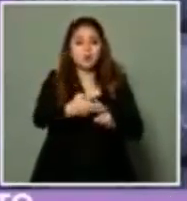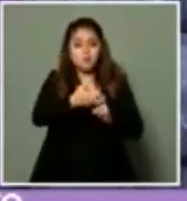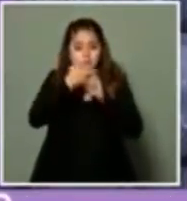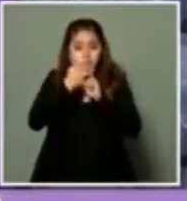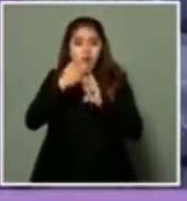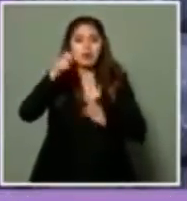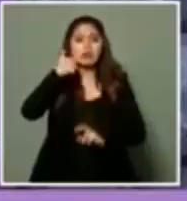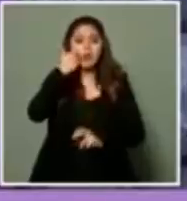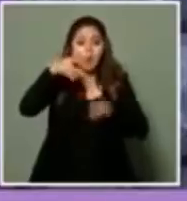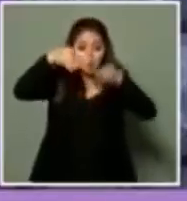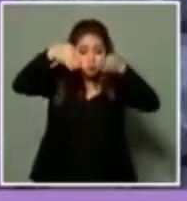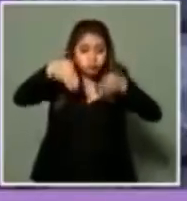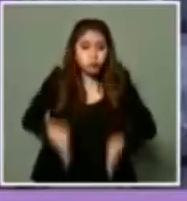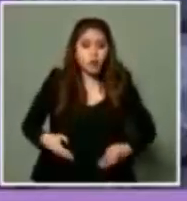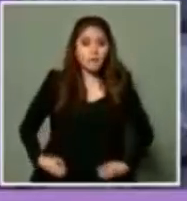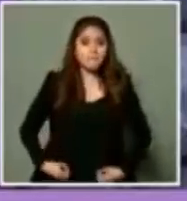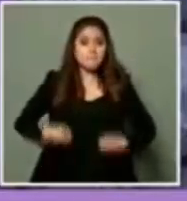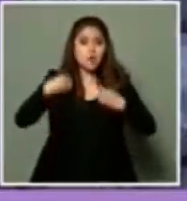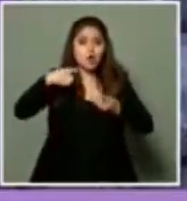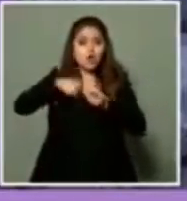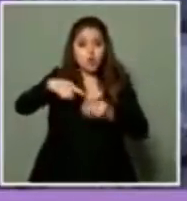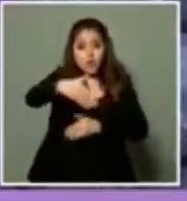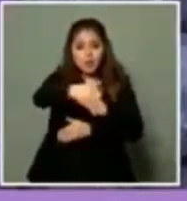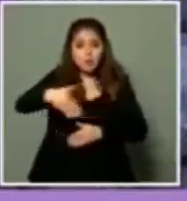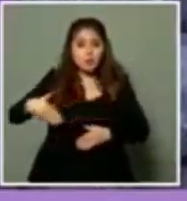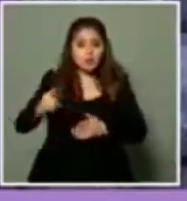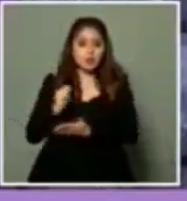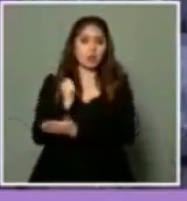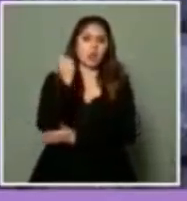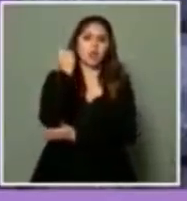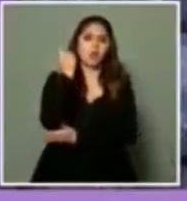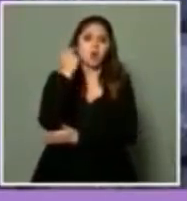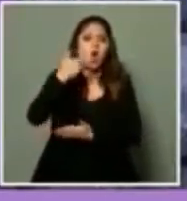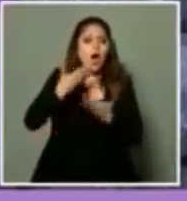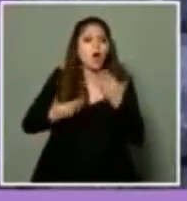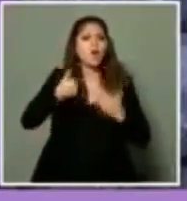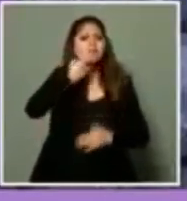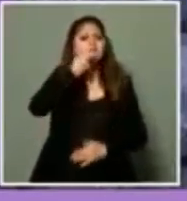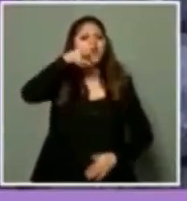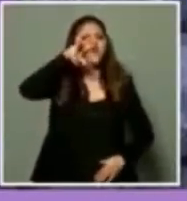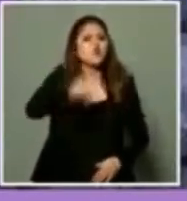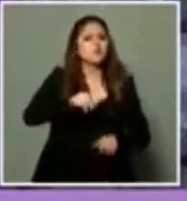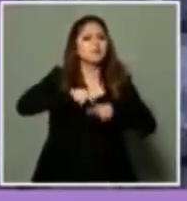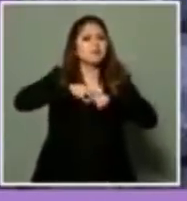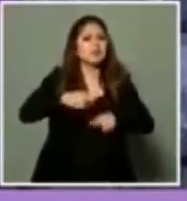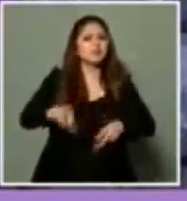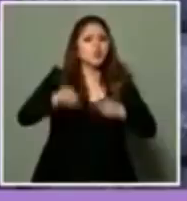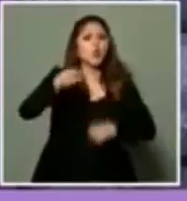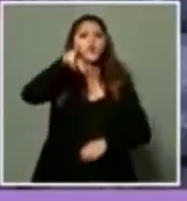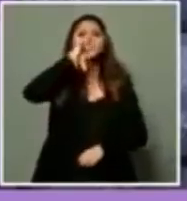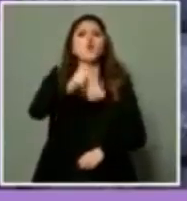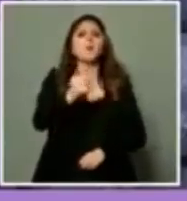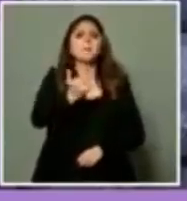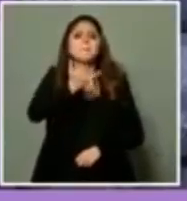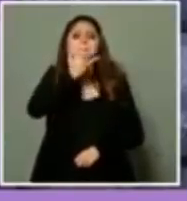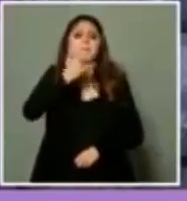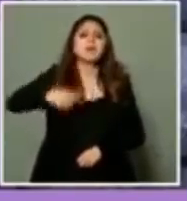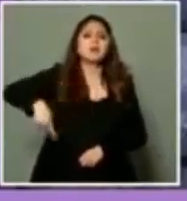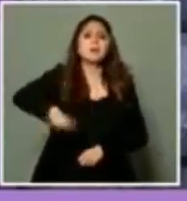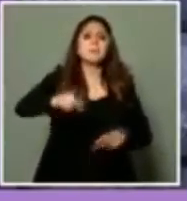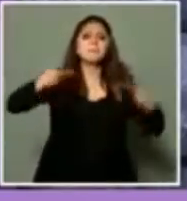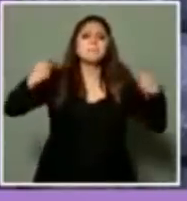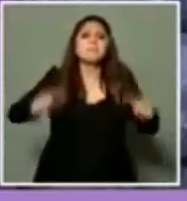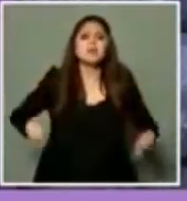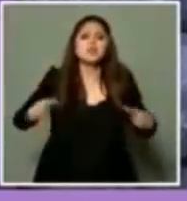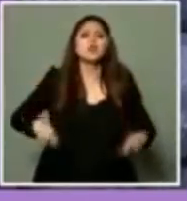enterrar viva en el límite con Tláhuac. Hoy digo no a la delincuencia, digo no a la amnistía, hoy digo no a